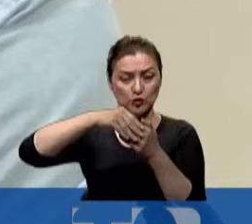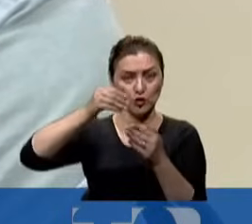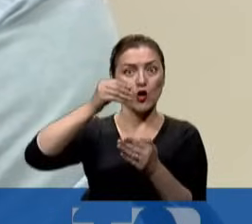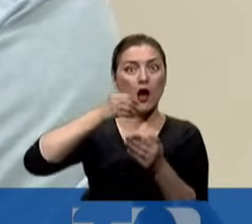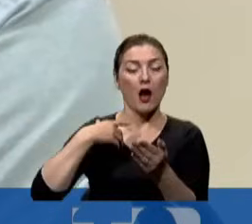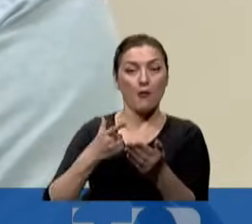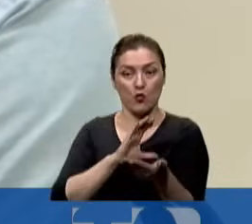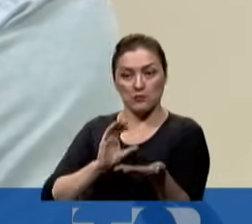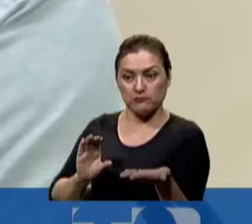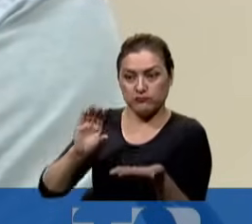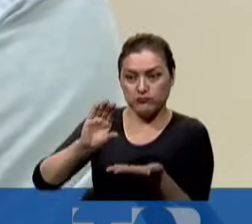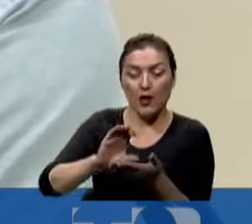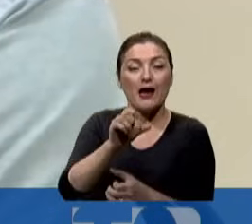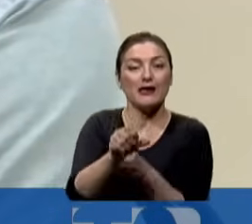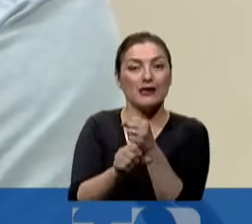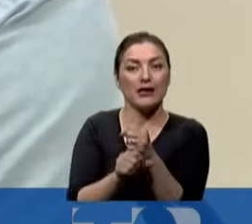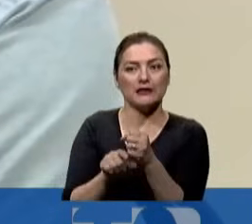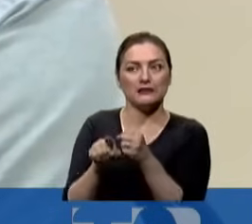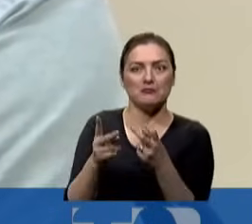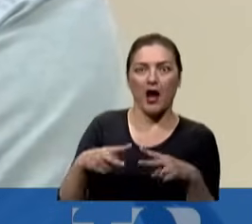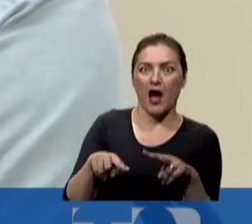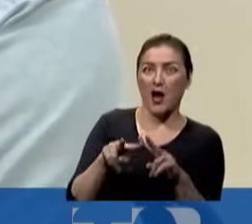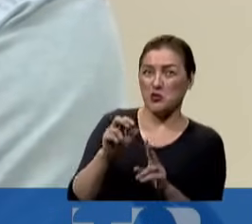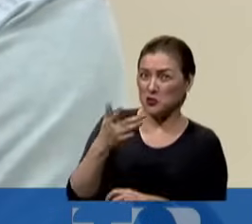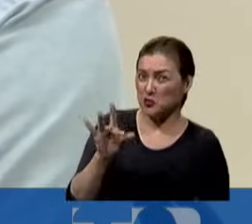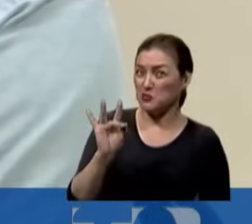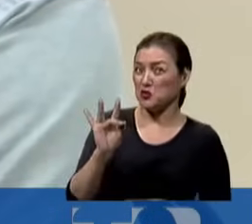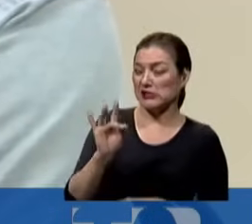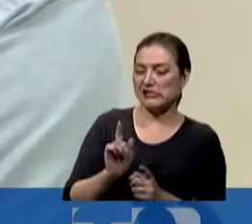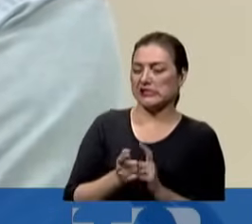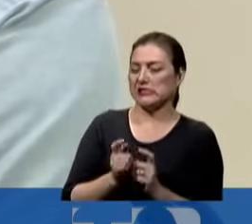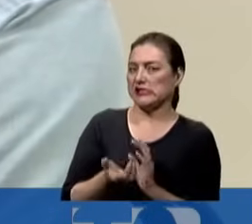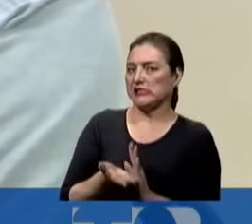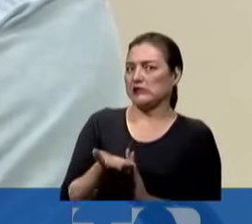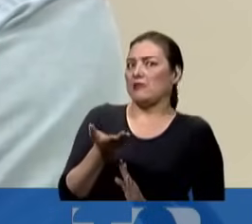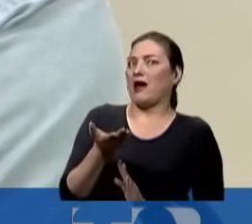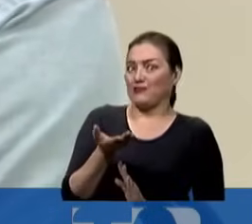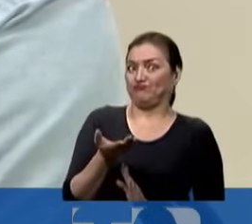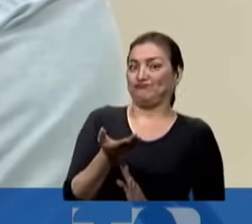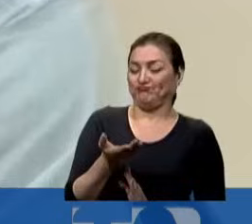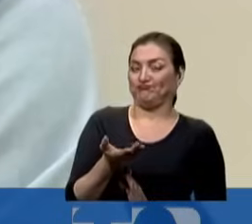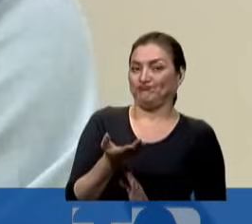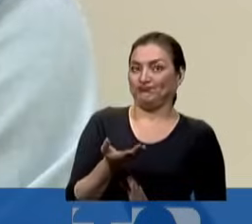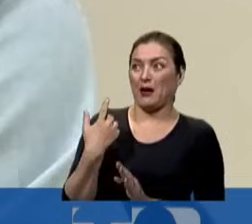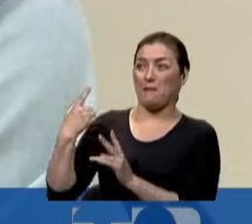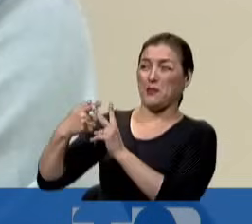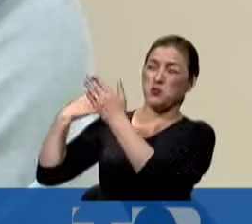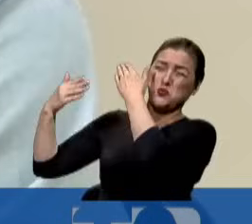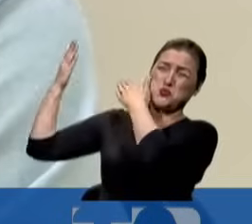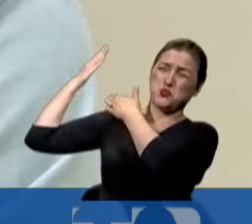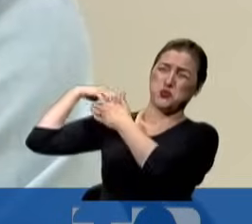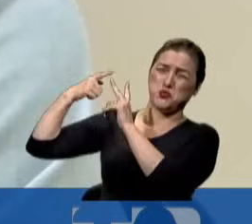subsidio, posiblemente pueden variar, porque ya el costo de operación es más alto de los estudios originales. Aunque este